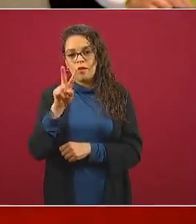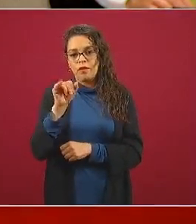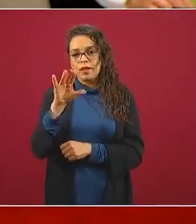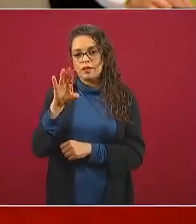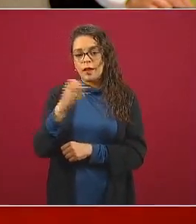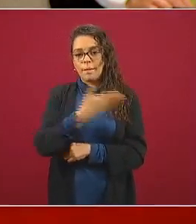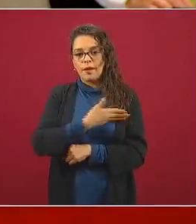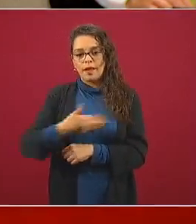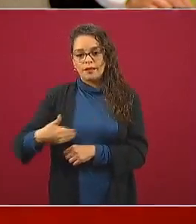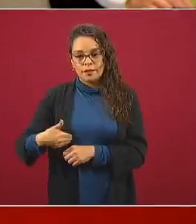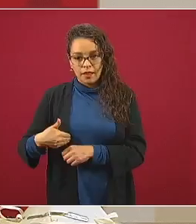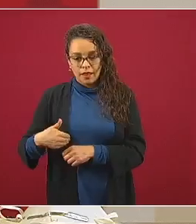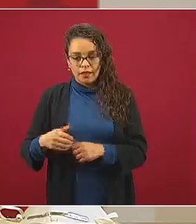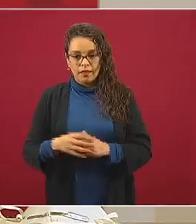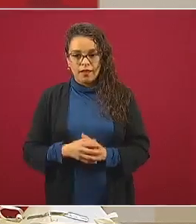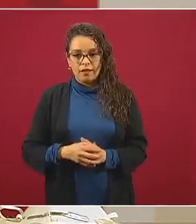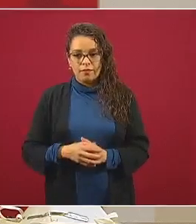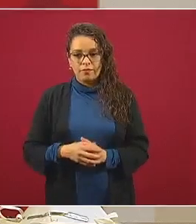Turismo de Morelos,